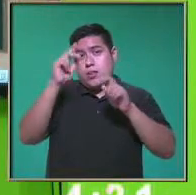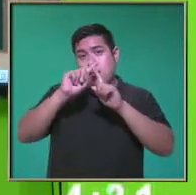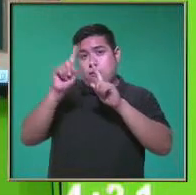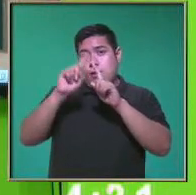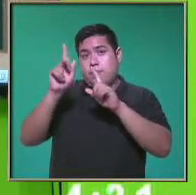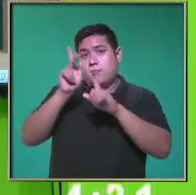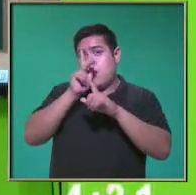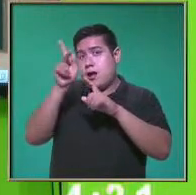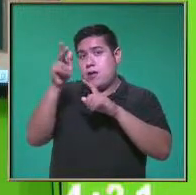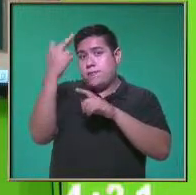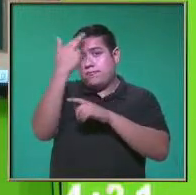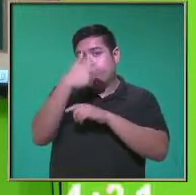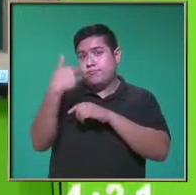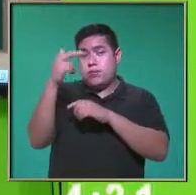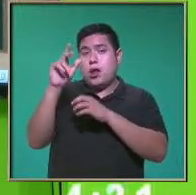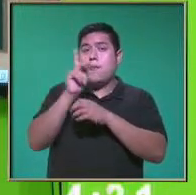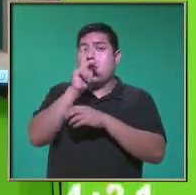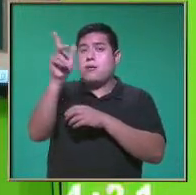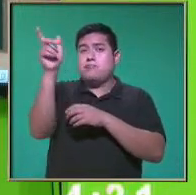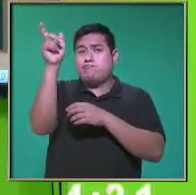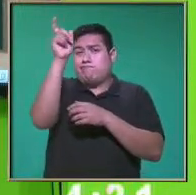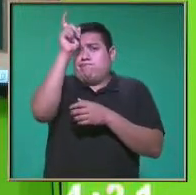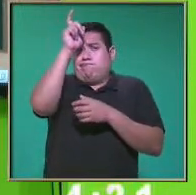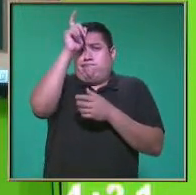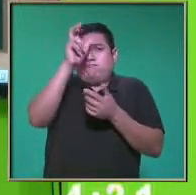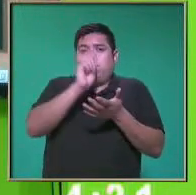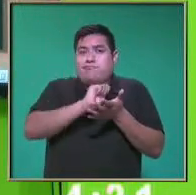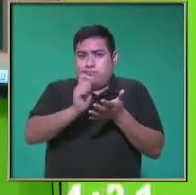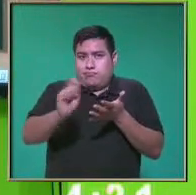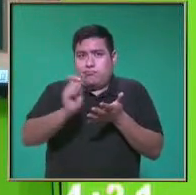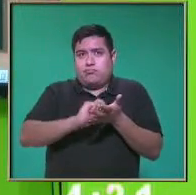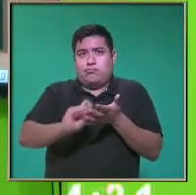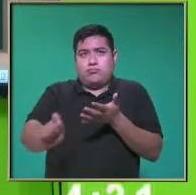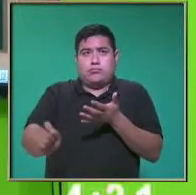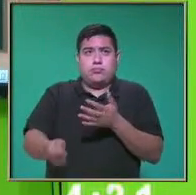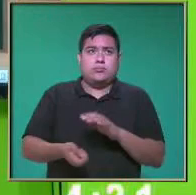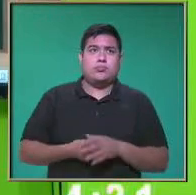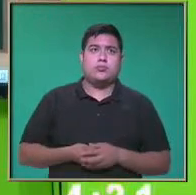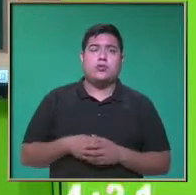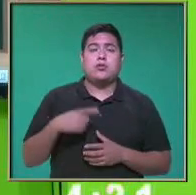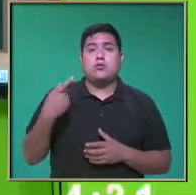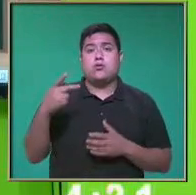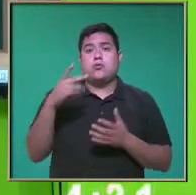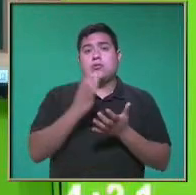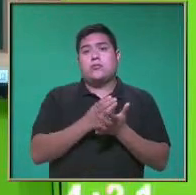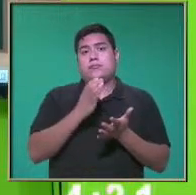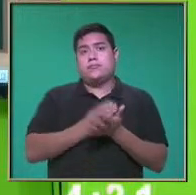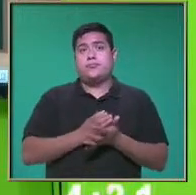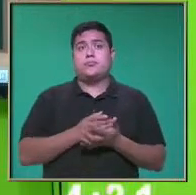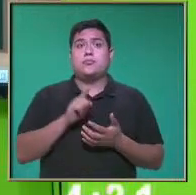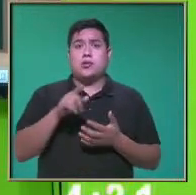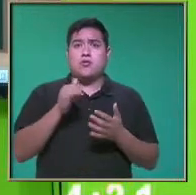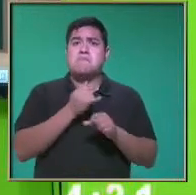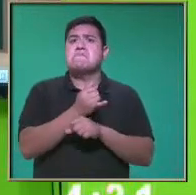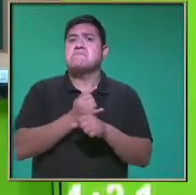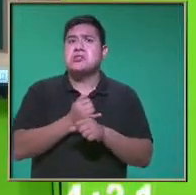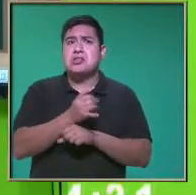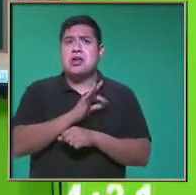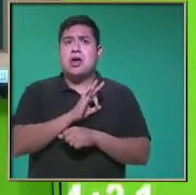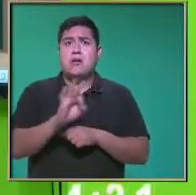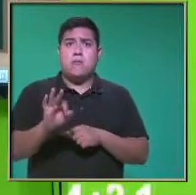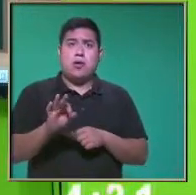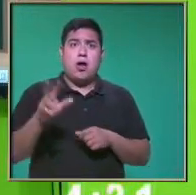conceptos, toma nota de las palabras que no conozcas que están en esta fábula, escríbelas en tu libreta para que las puedas investigar o